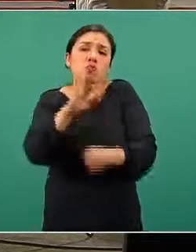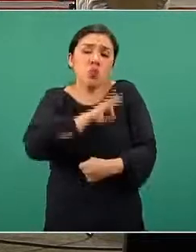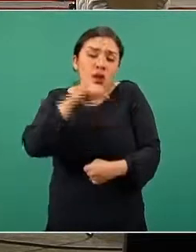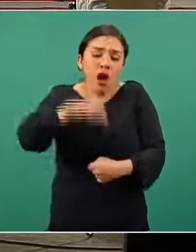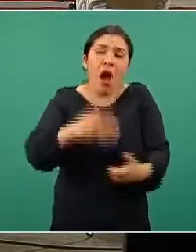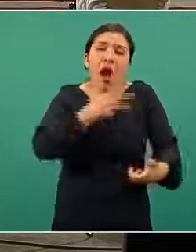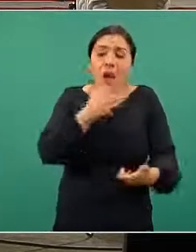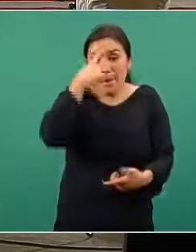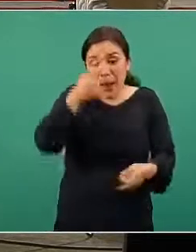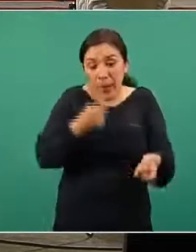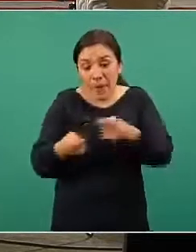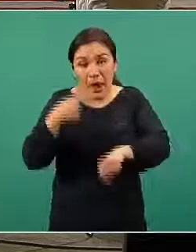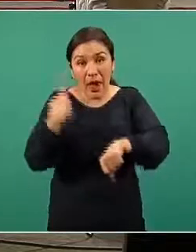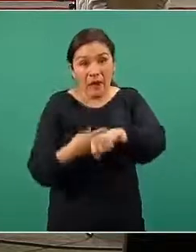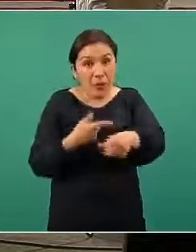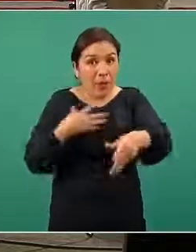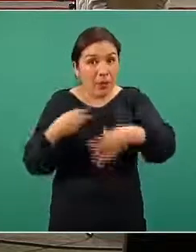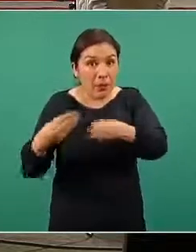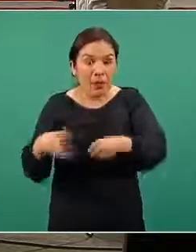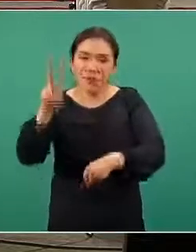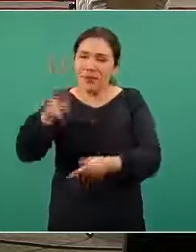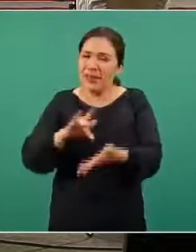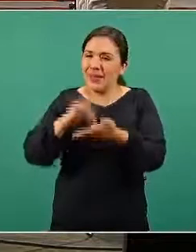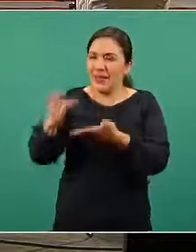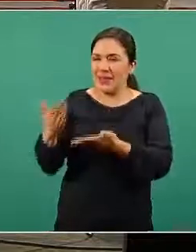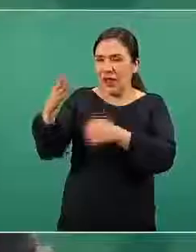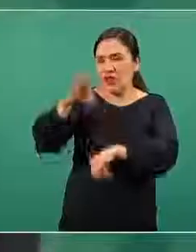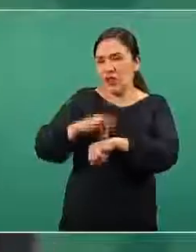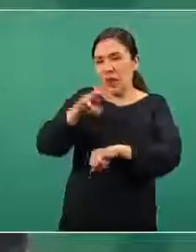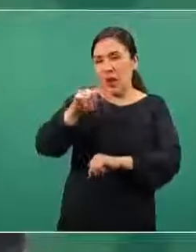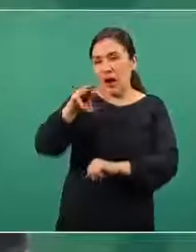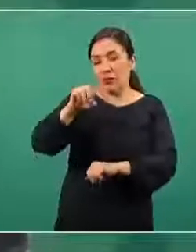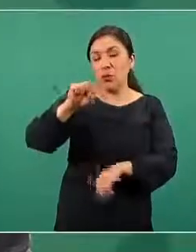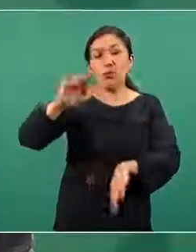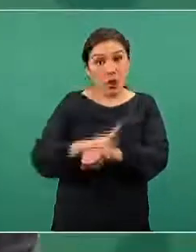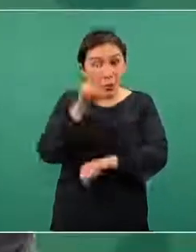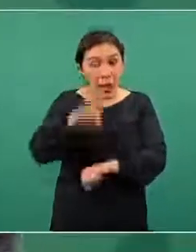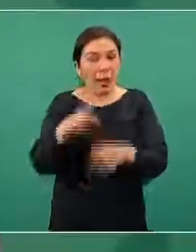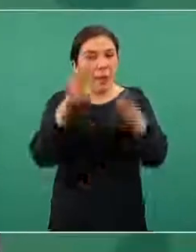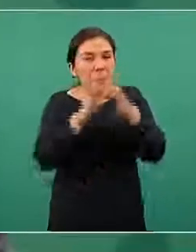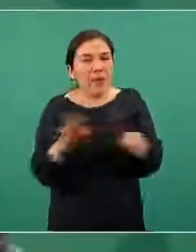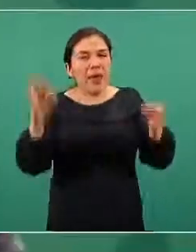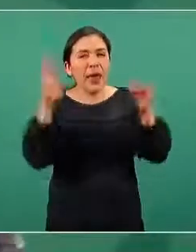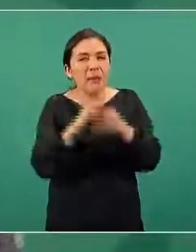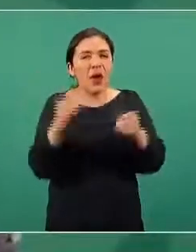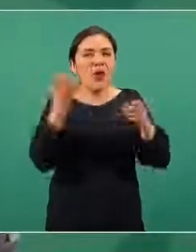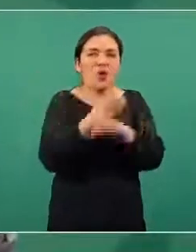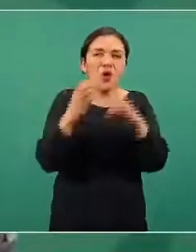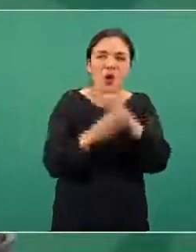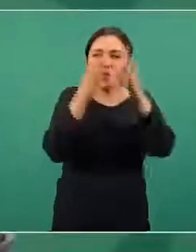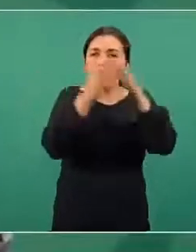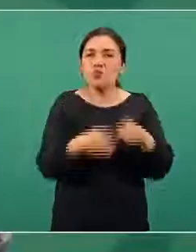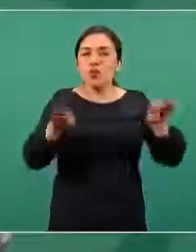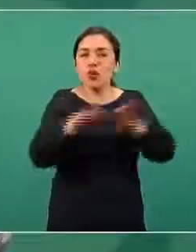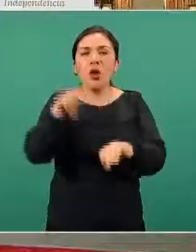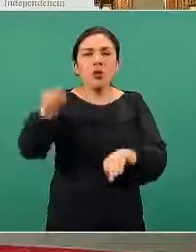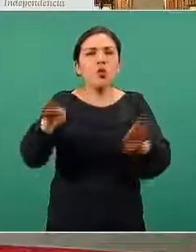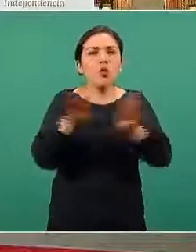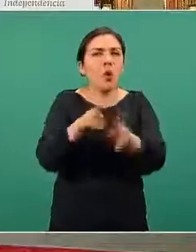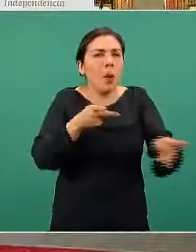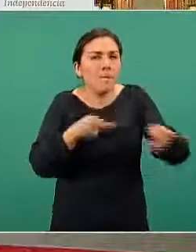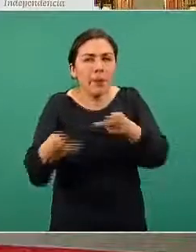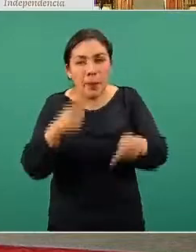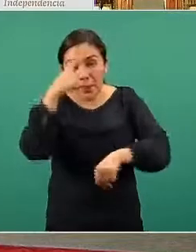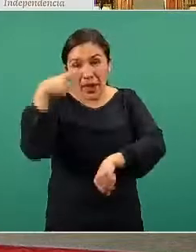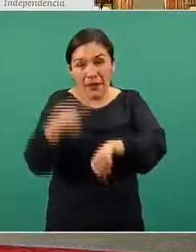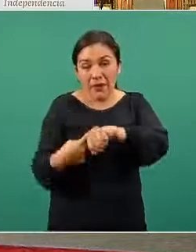en el manejo de epidemias. Y le agradecemos mucho al doctor Ramos Alor porque efectivamente, además de compartirnos los elementos concretos de cómo manejaron la